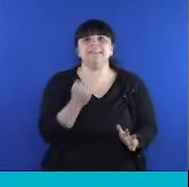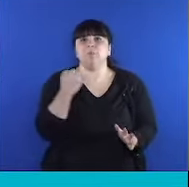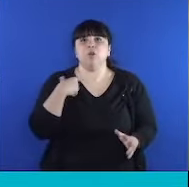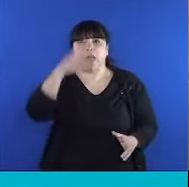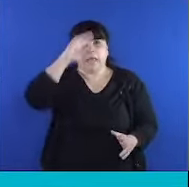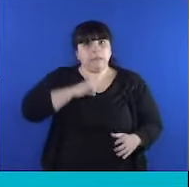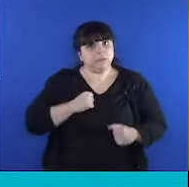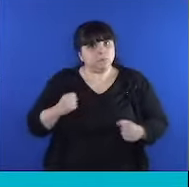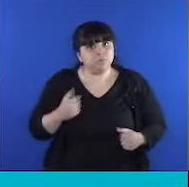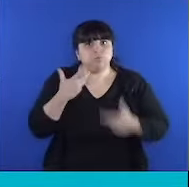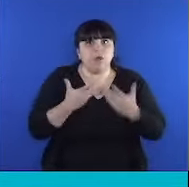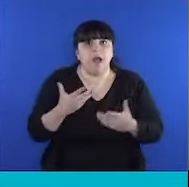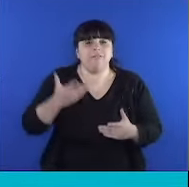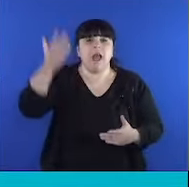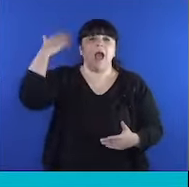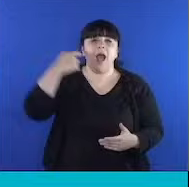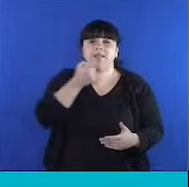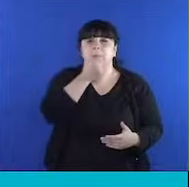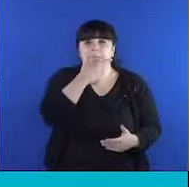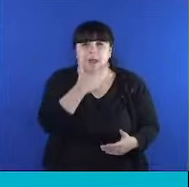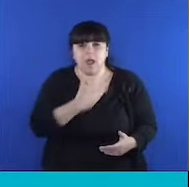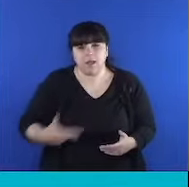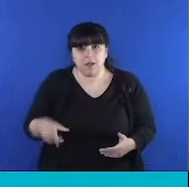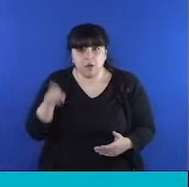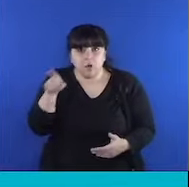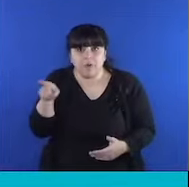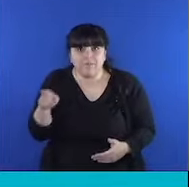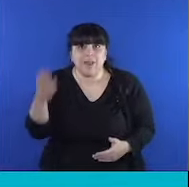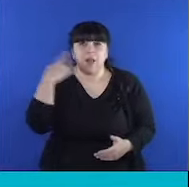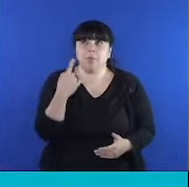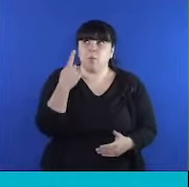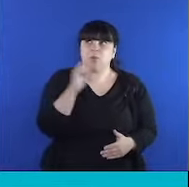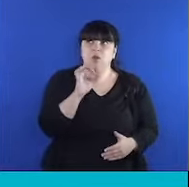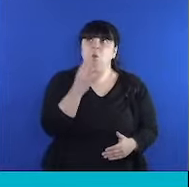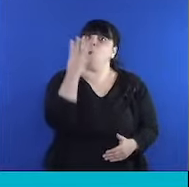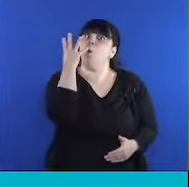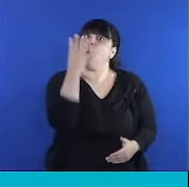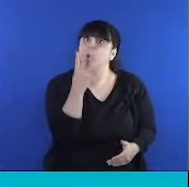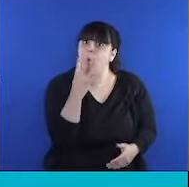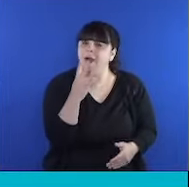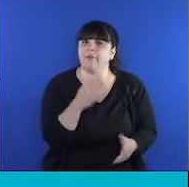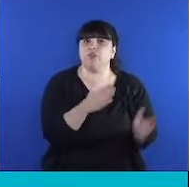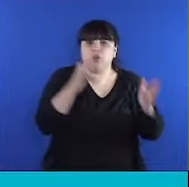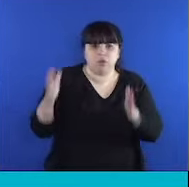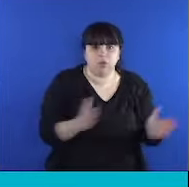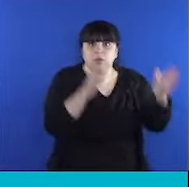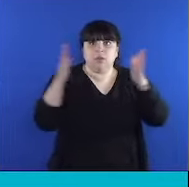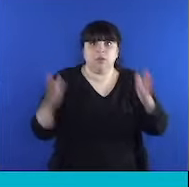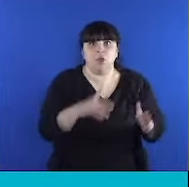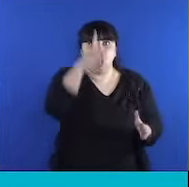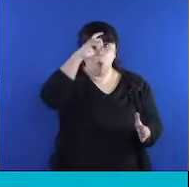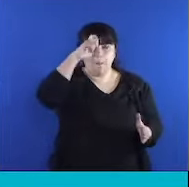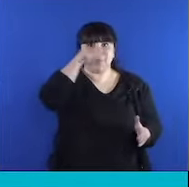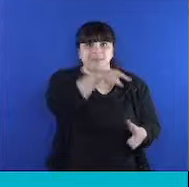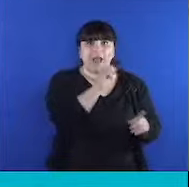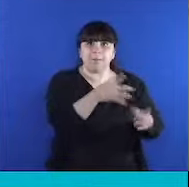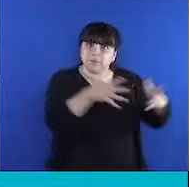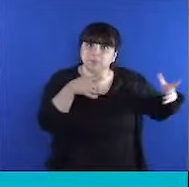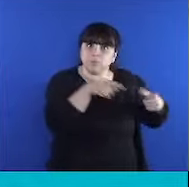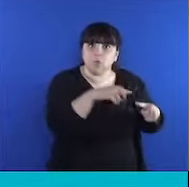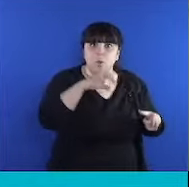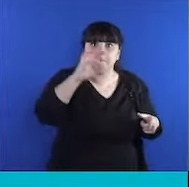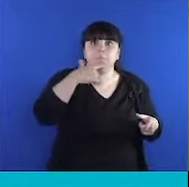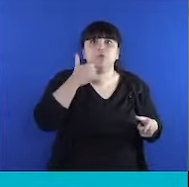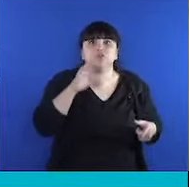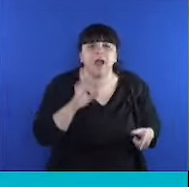lo vivimos en el gobierno de Macri, donde hubo no una, sino, si no me equivoco, 4 tandas de despidos en el Hospital del Posadas, a pararlo